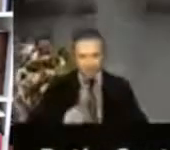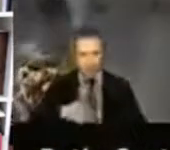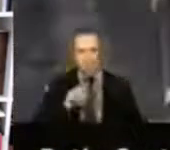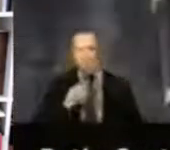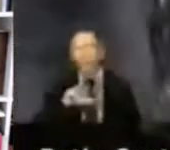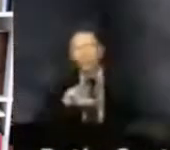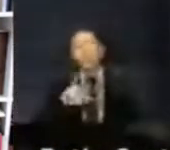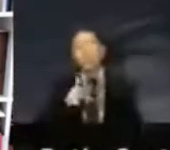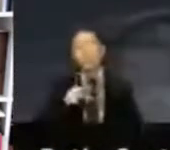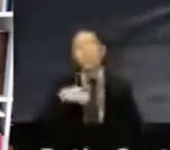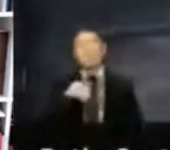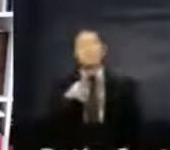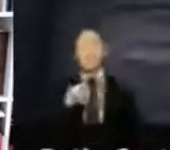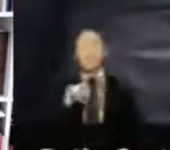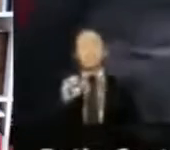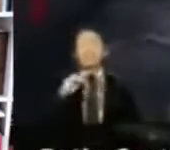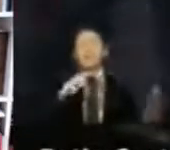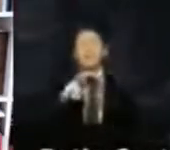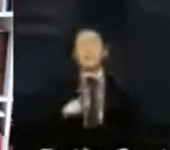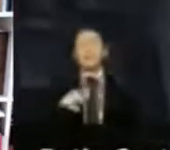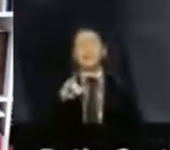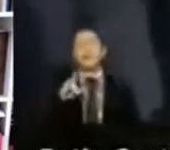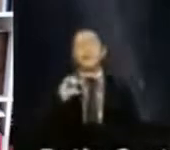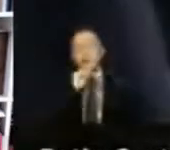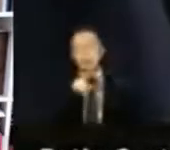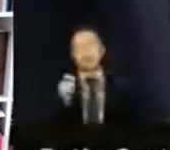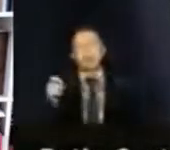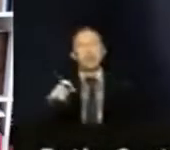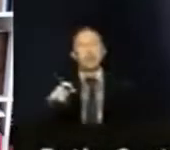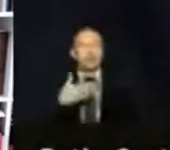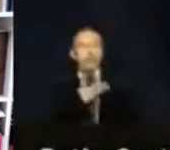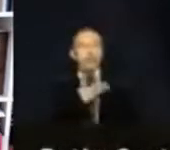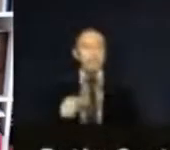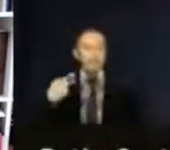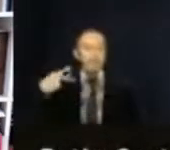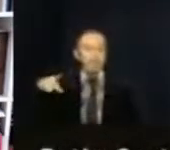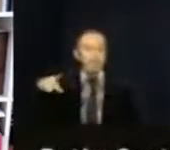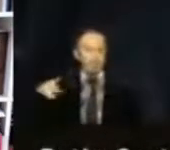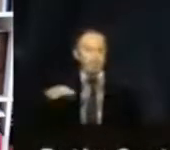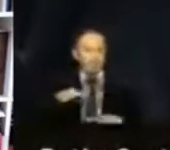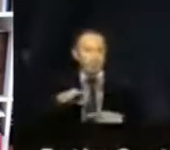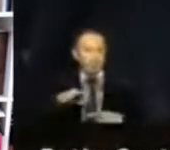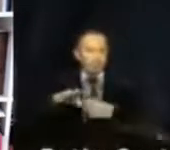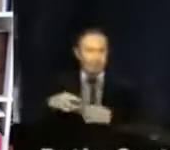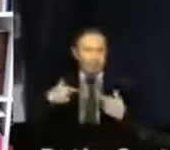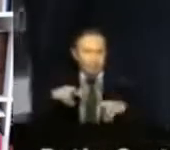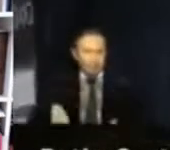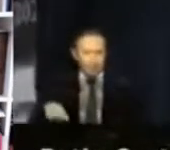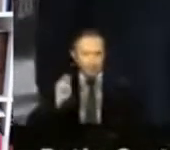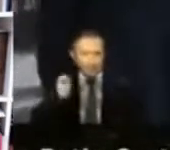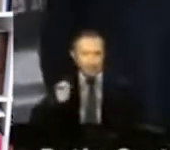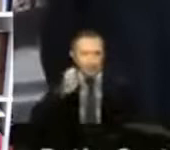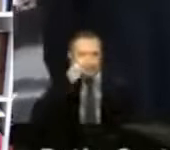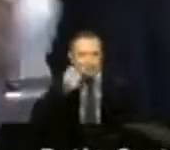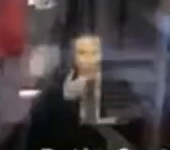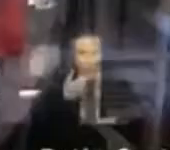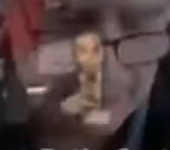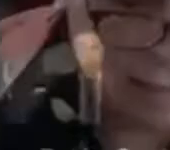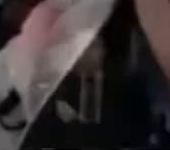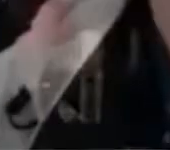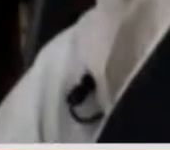de que la empresa no surta el gas, el Estado igual le tiene que pagar. Perdón, necesitamos